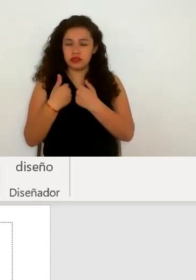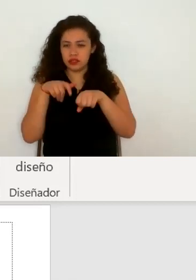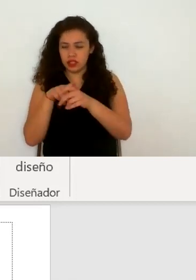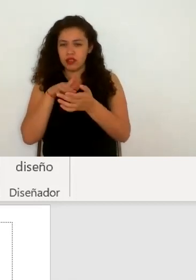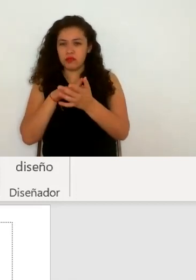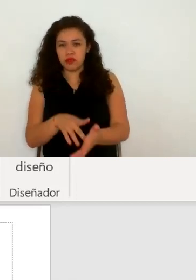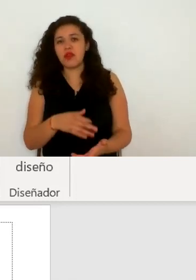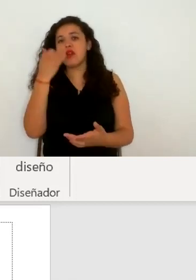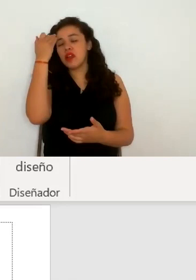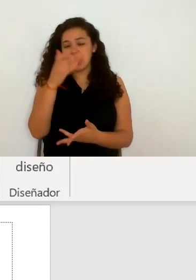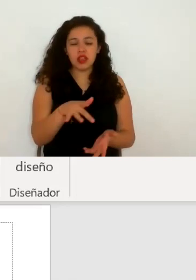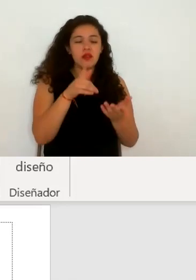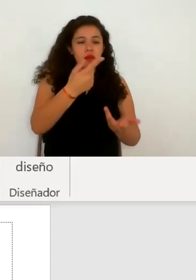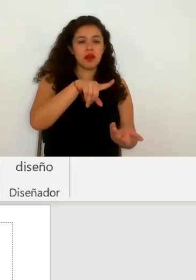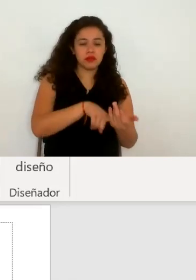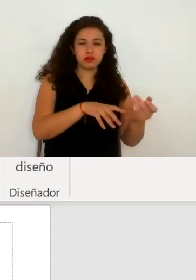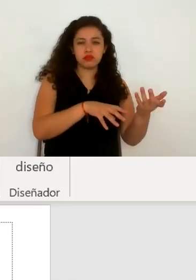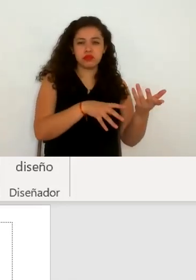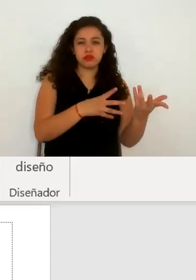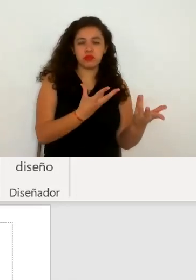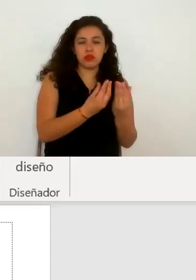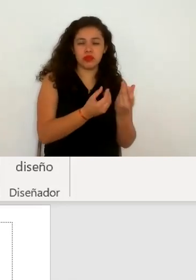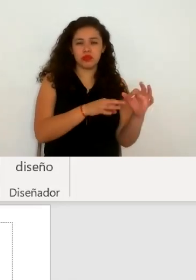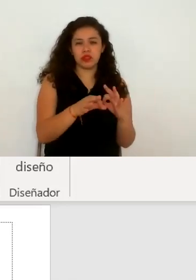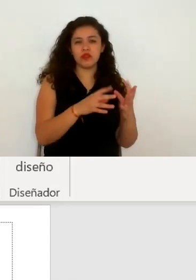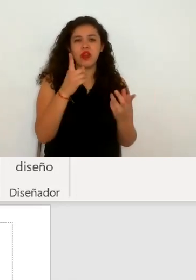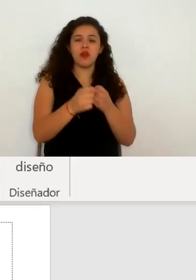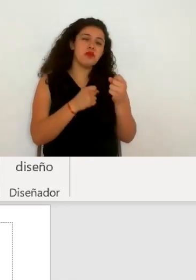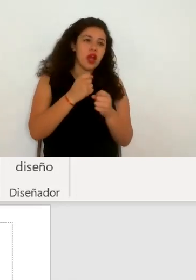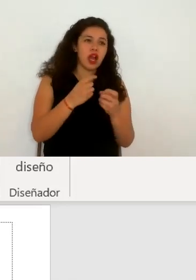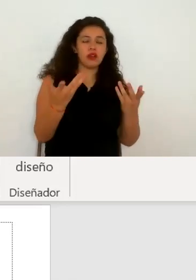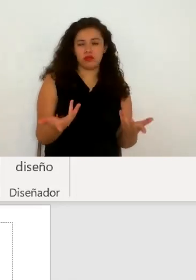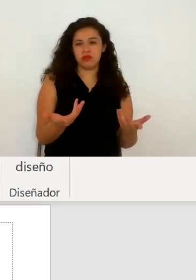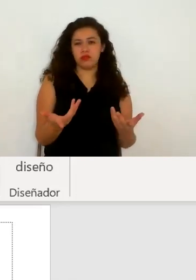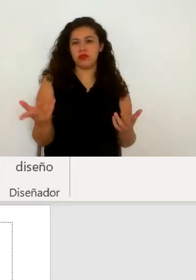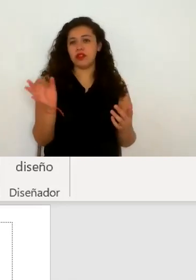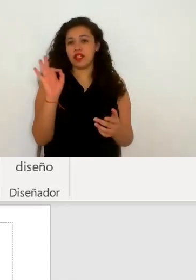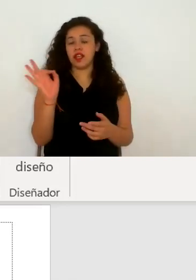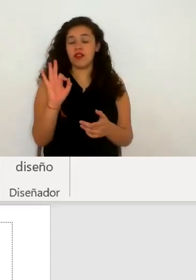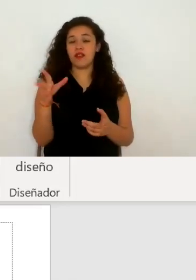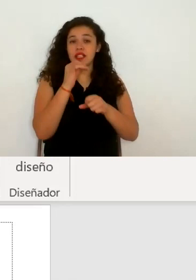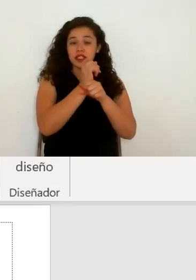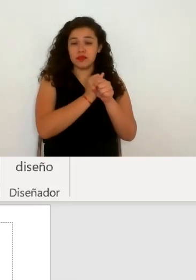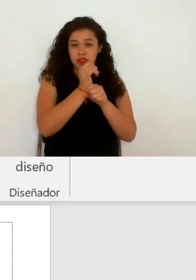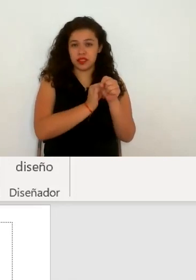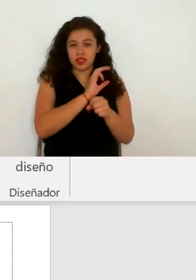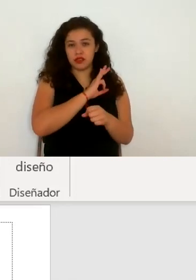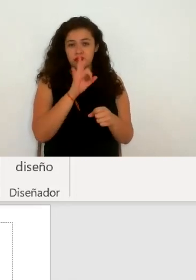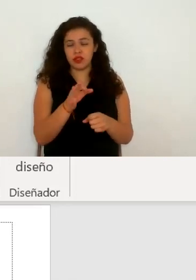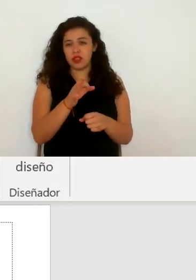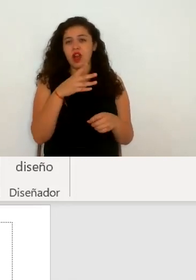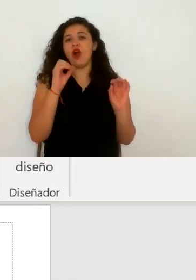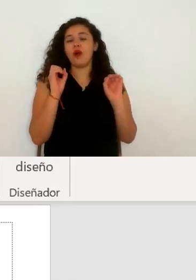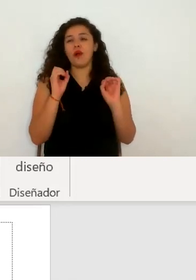cuánto tiempo están laborando con nosotros, desde qué año. Entonces, podría en su momento hacerse una investigación o